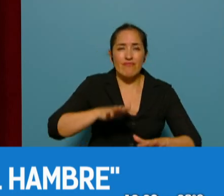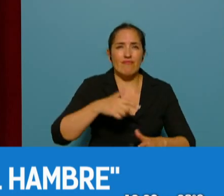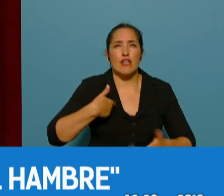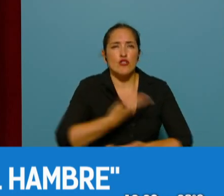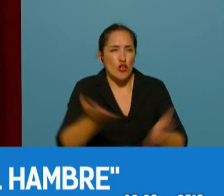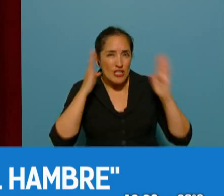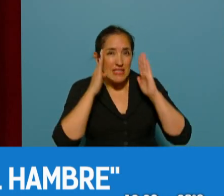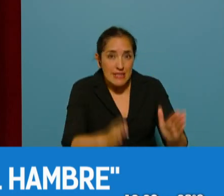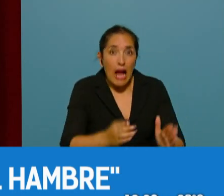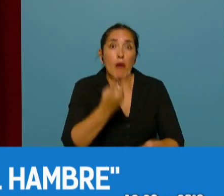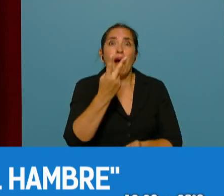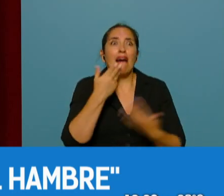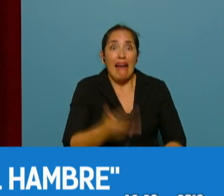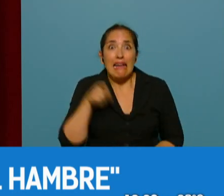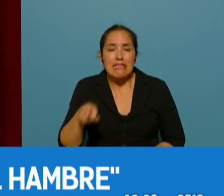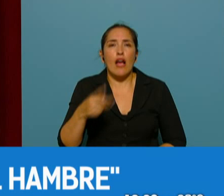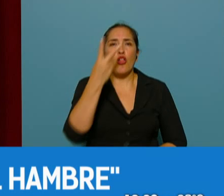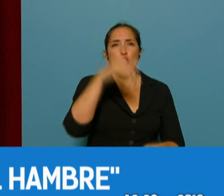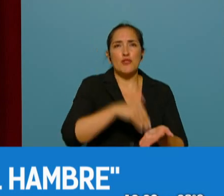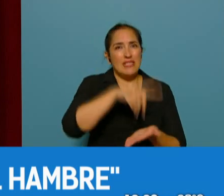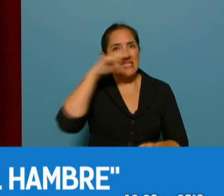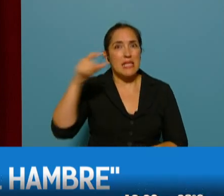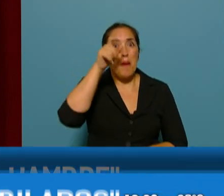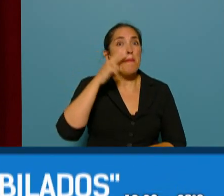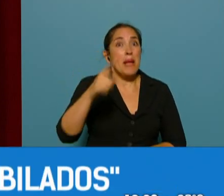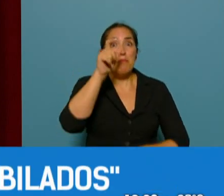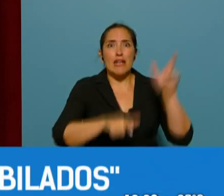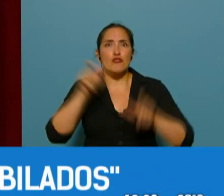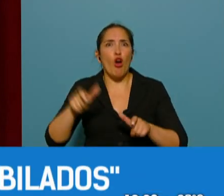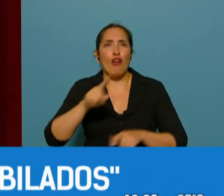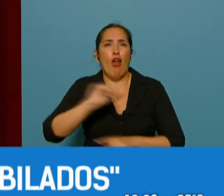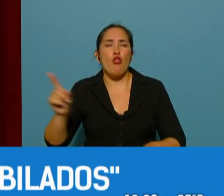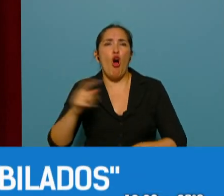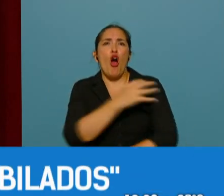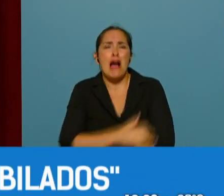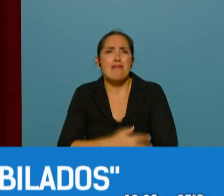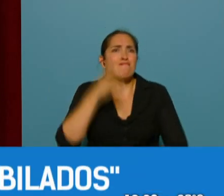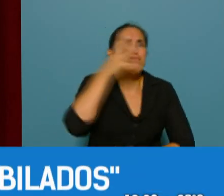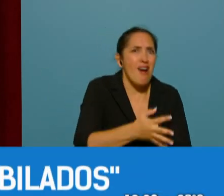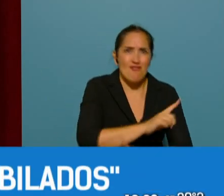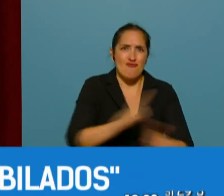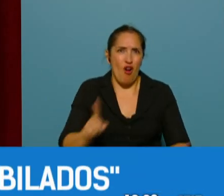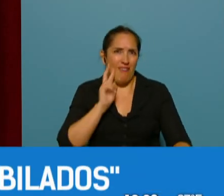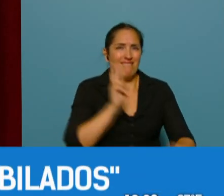que 2.700.000 personas no cayeran en la pobreza y que